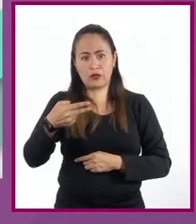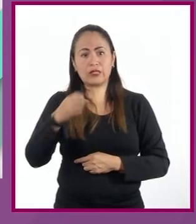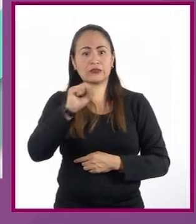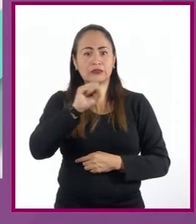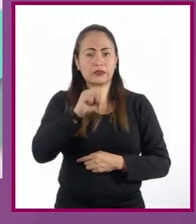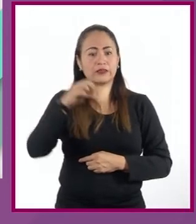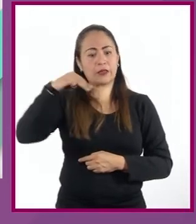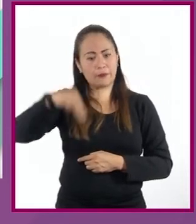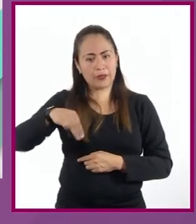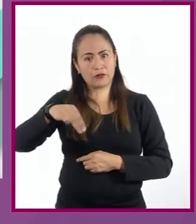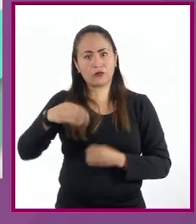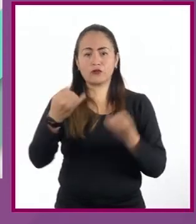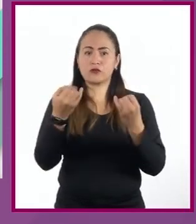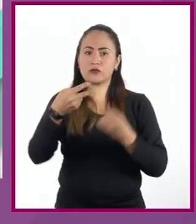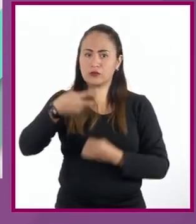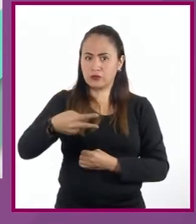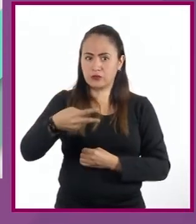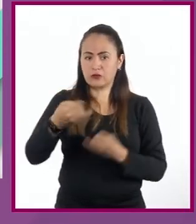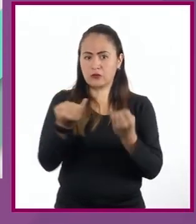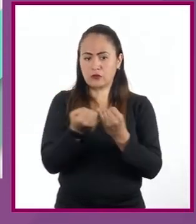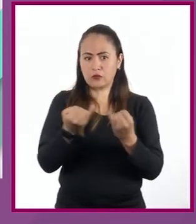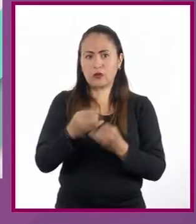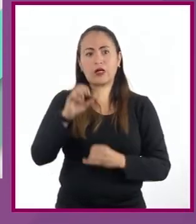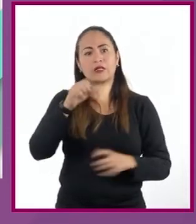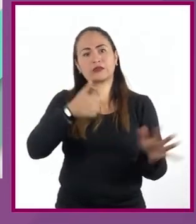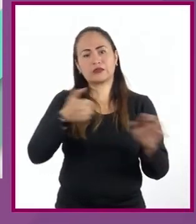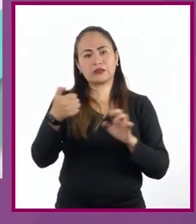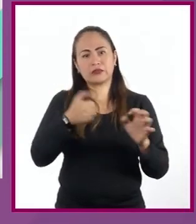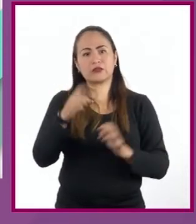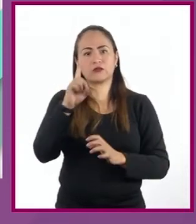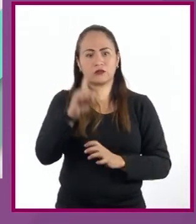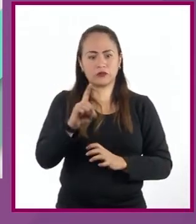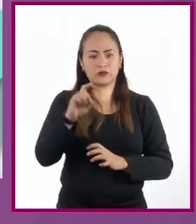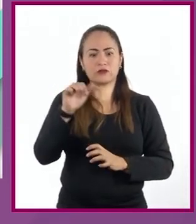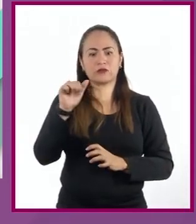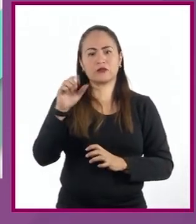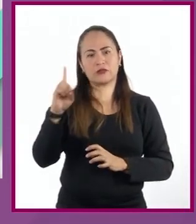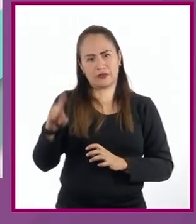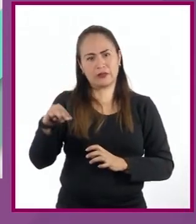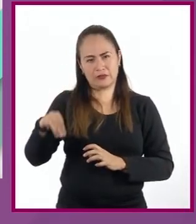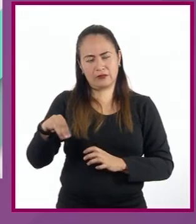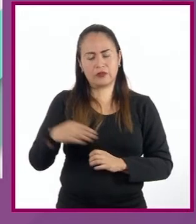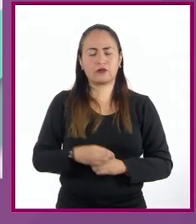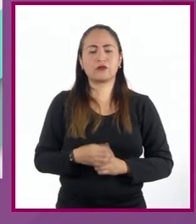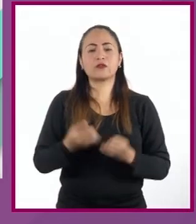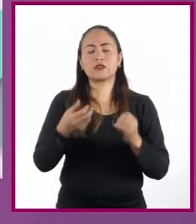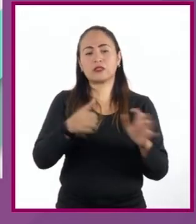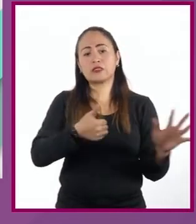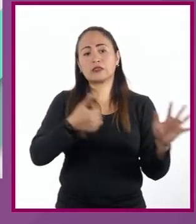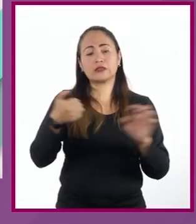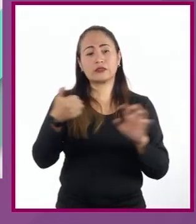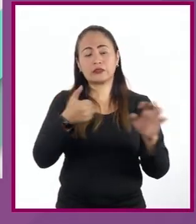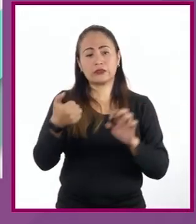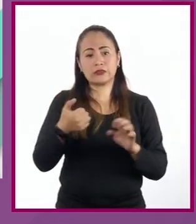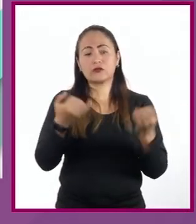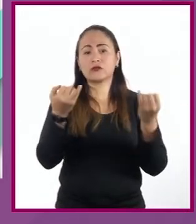60 metros son equivalentes a 600 decímetros. Y 600 decímetros son